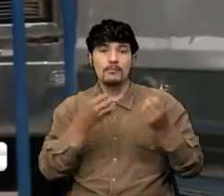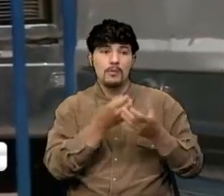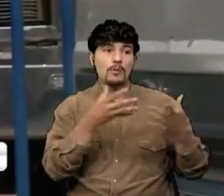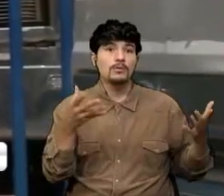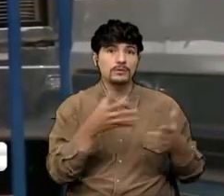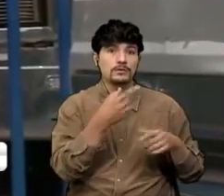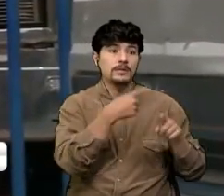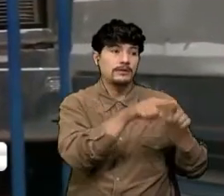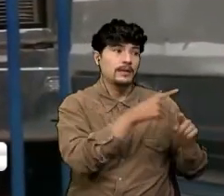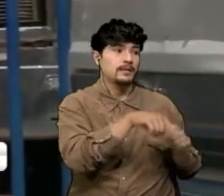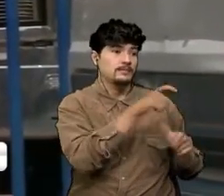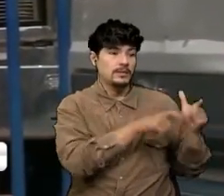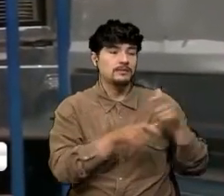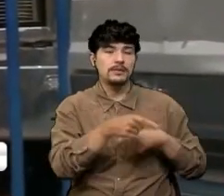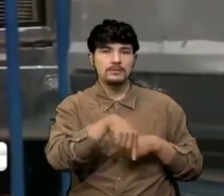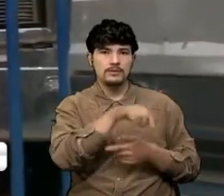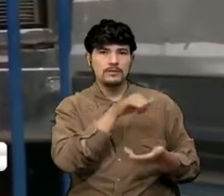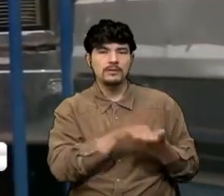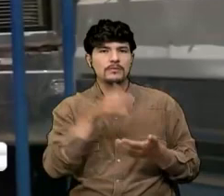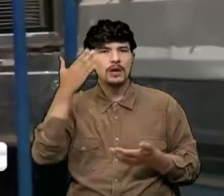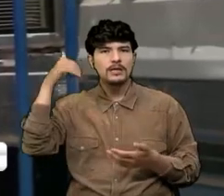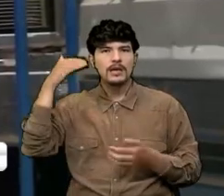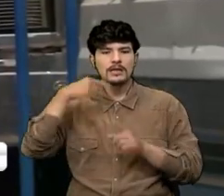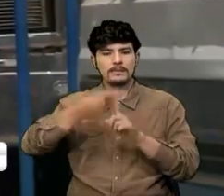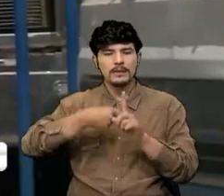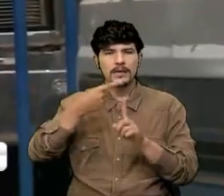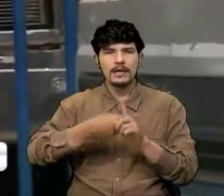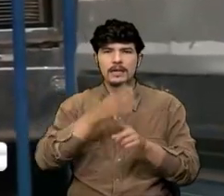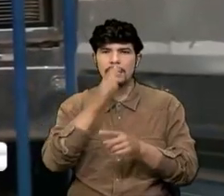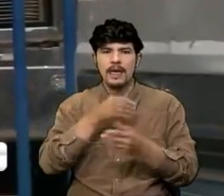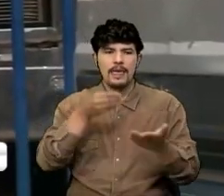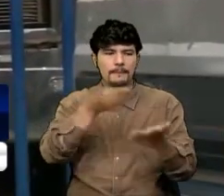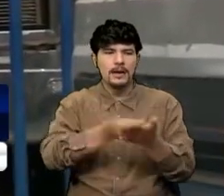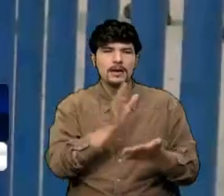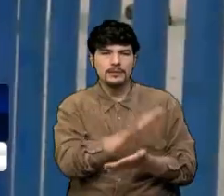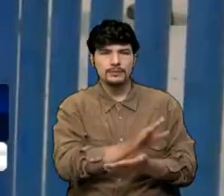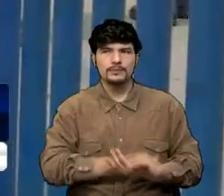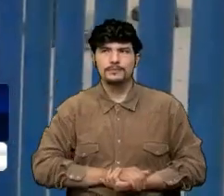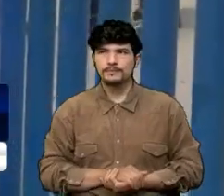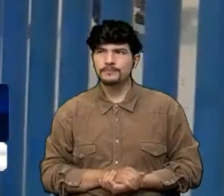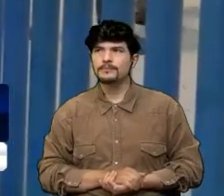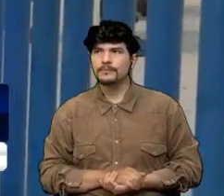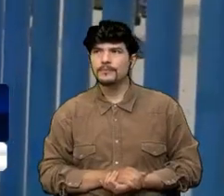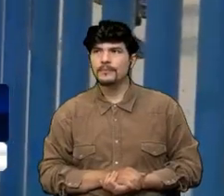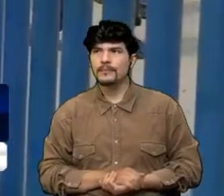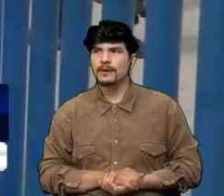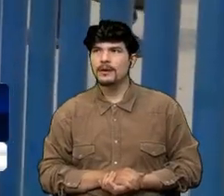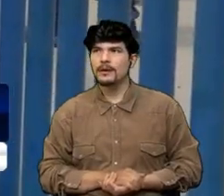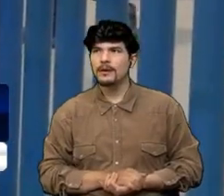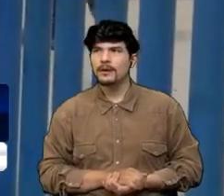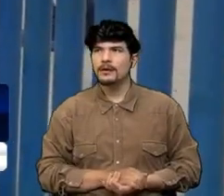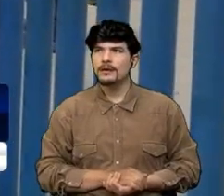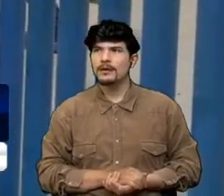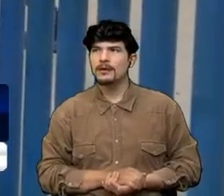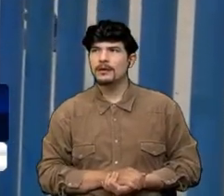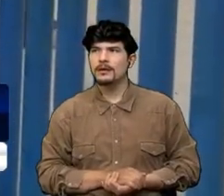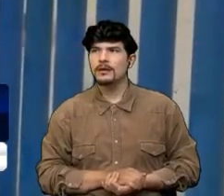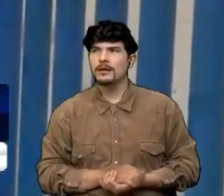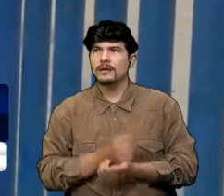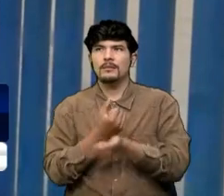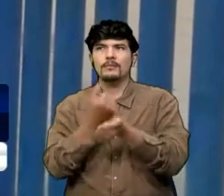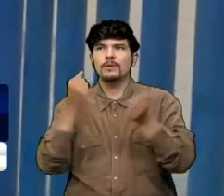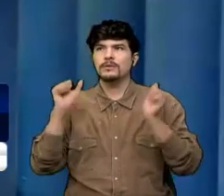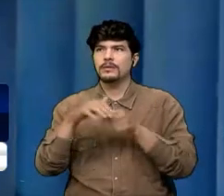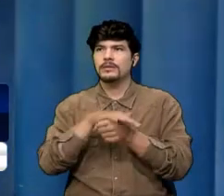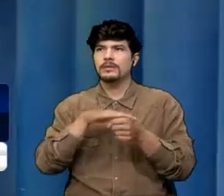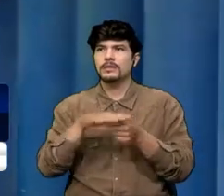más de los empleados que desde hace varios meses no reciben sueldo. De insostenible han catalogado la situación que viven